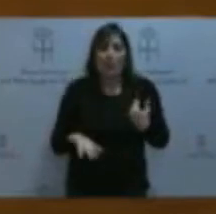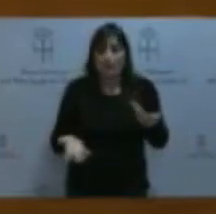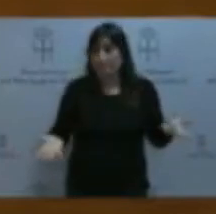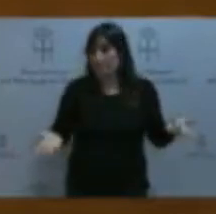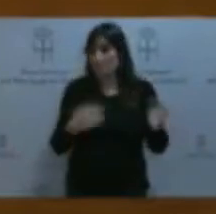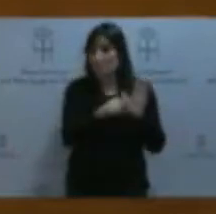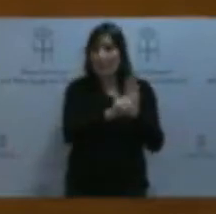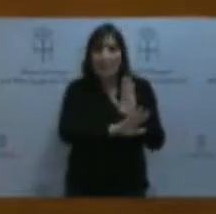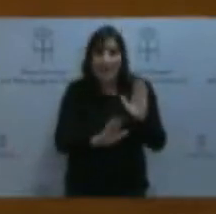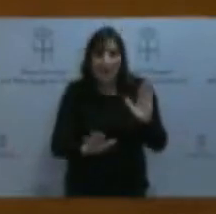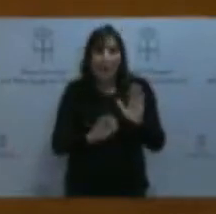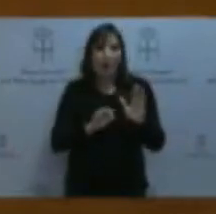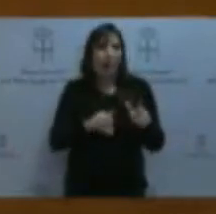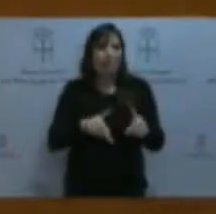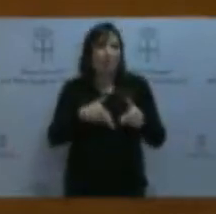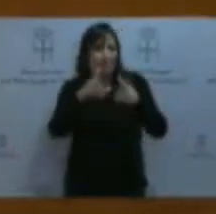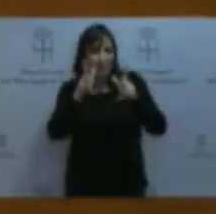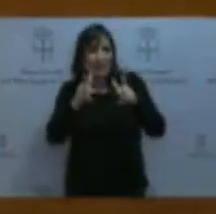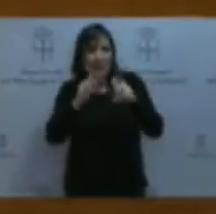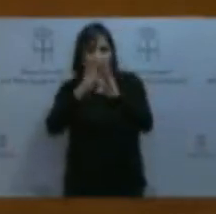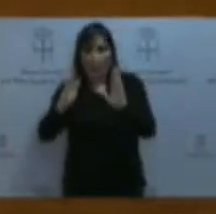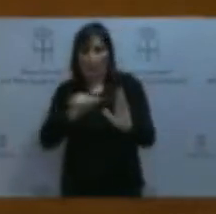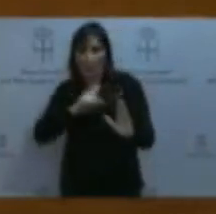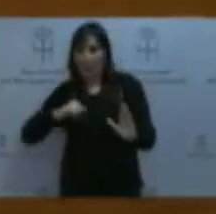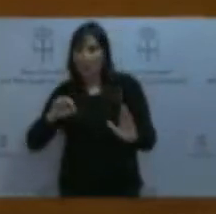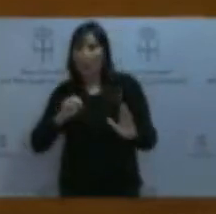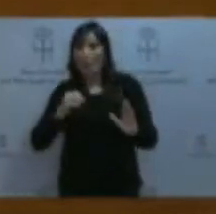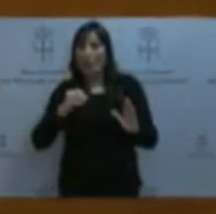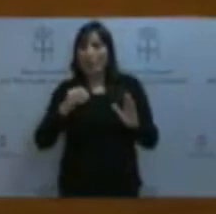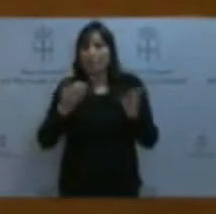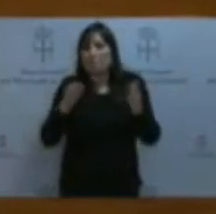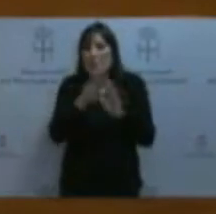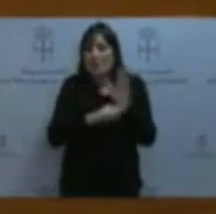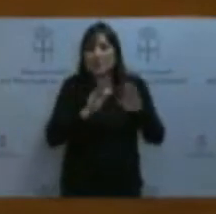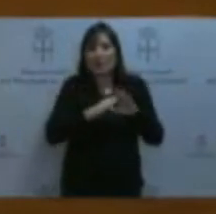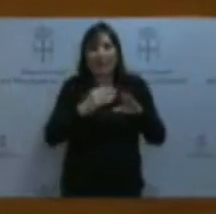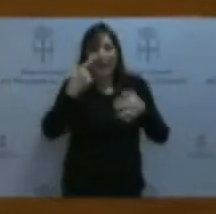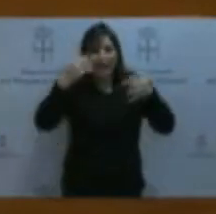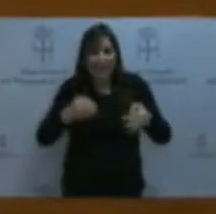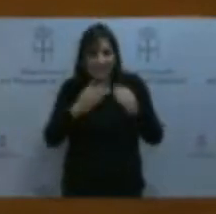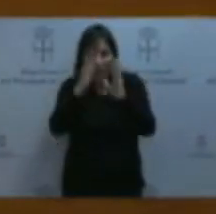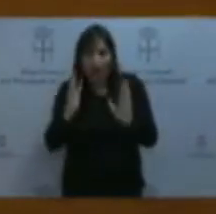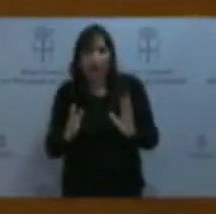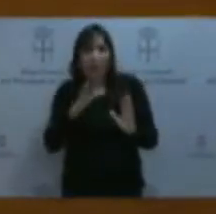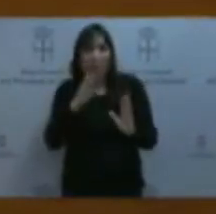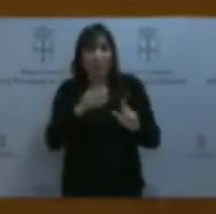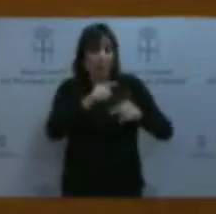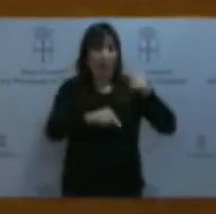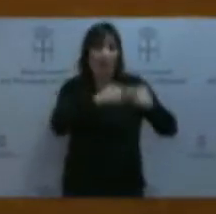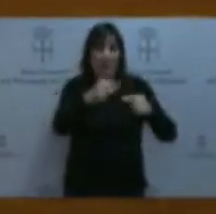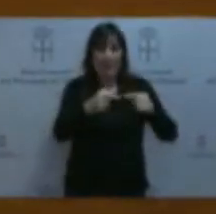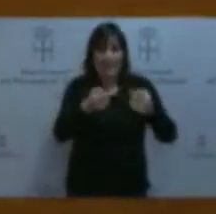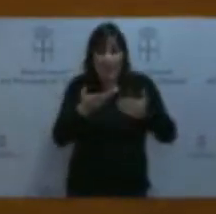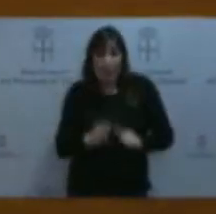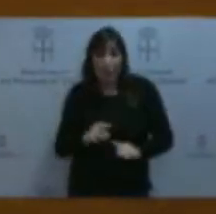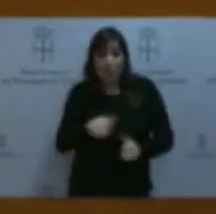o medidas de garantía habitacional, porque en Asturias además es que se están lanzando a familias con menores a la calle, sin una sola medida para